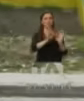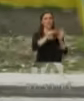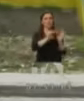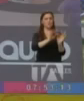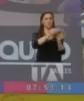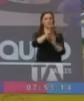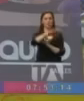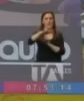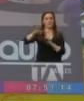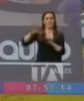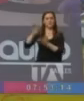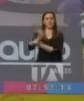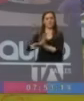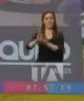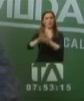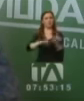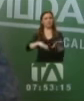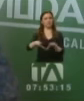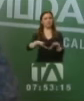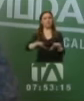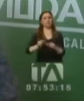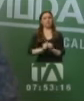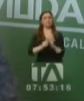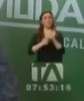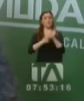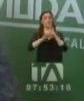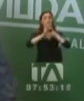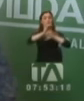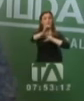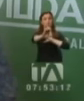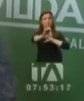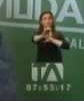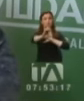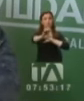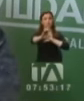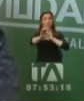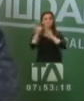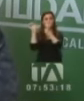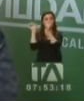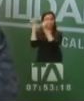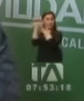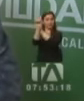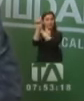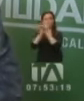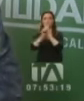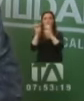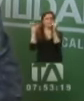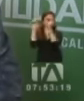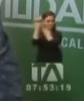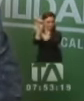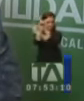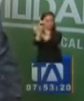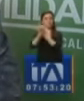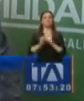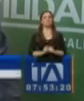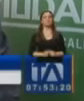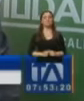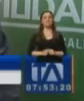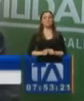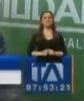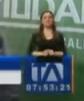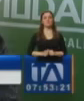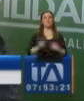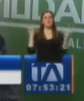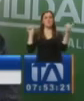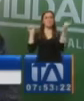integral para los barrios del sector. El transporte público por cable hará en el máximo de su tiempo